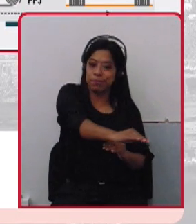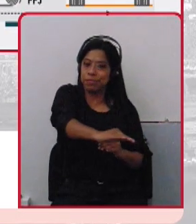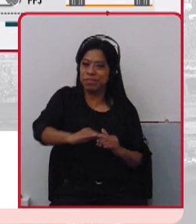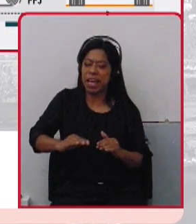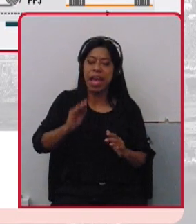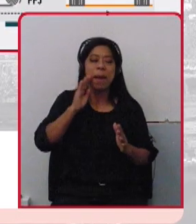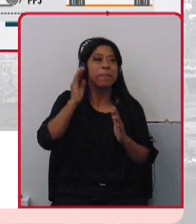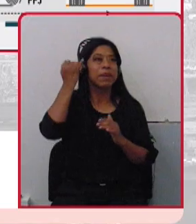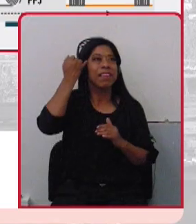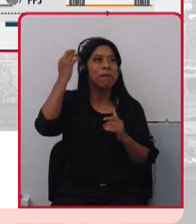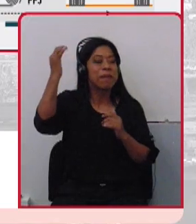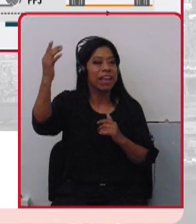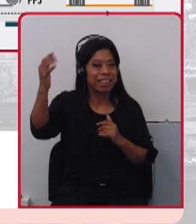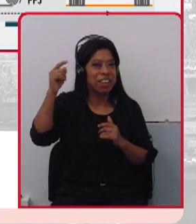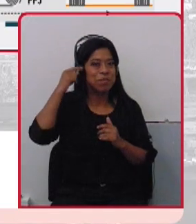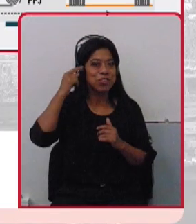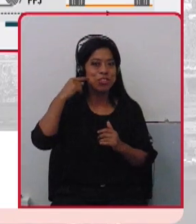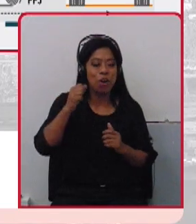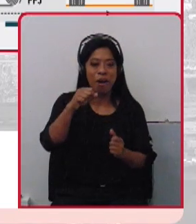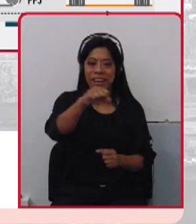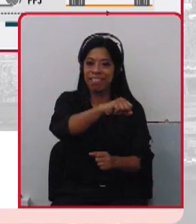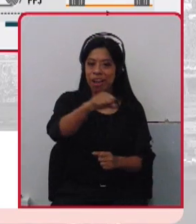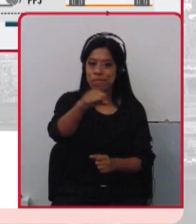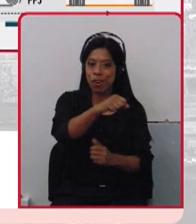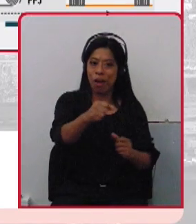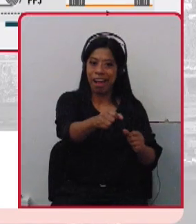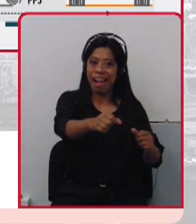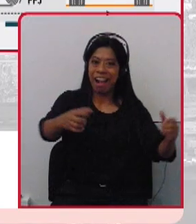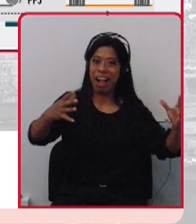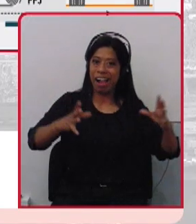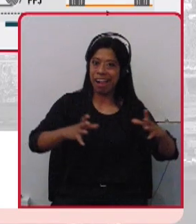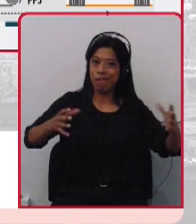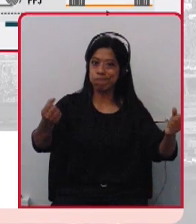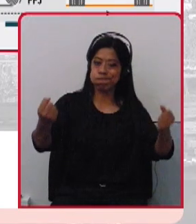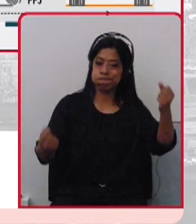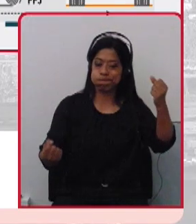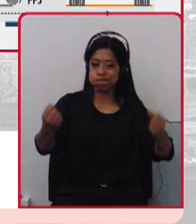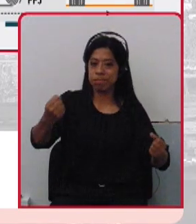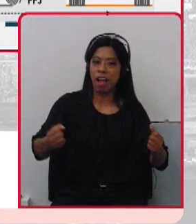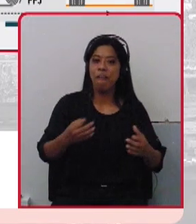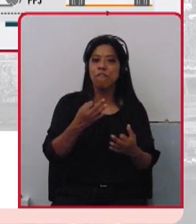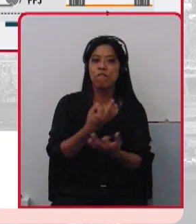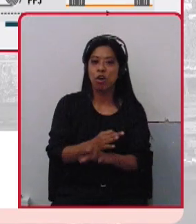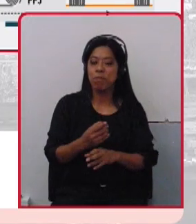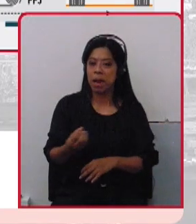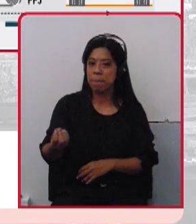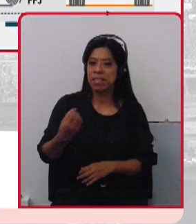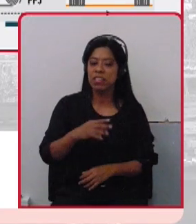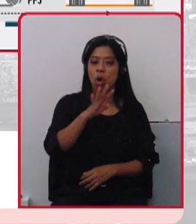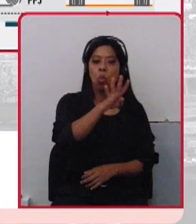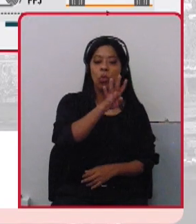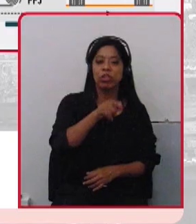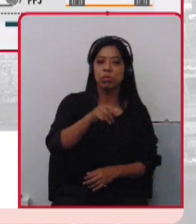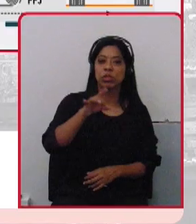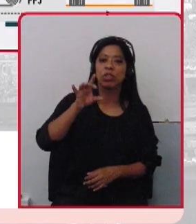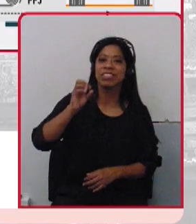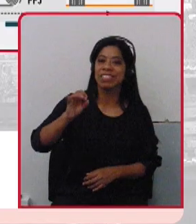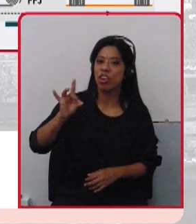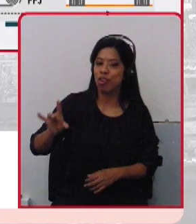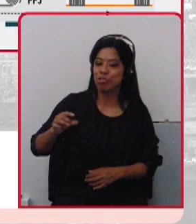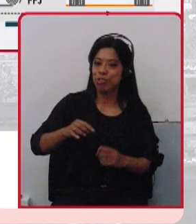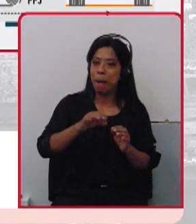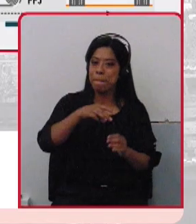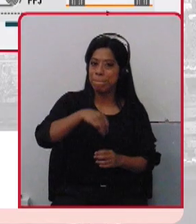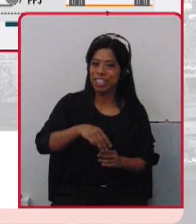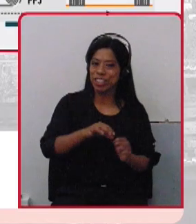Imaginemos que yo estoy operando un camión. Entonces, automáticamente la primera parte de la fórmula me dice que tengo 4.08 metros.